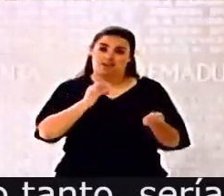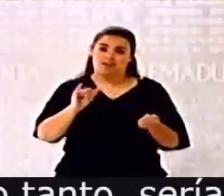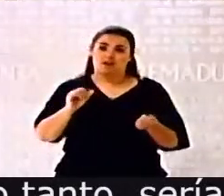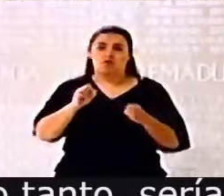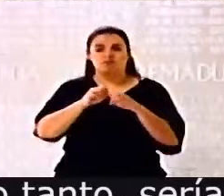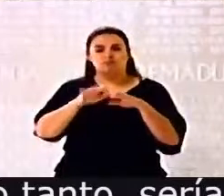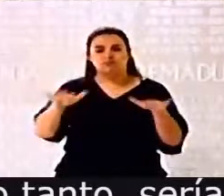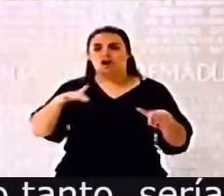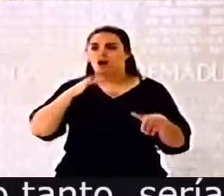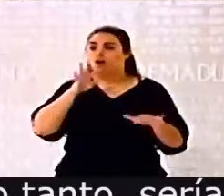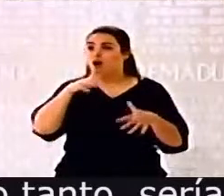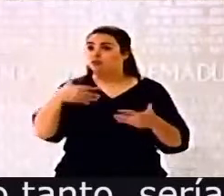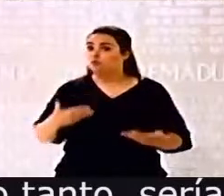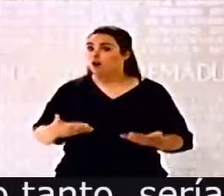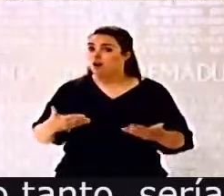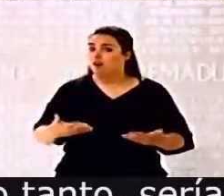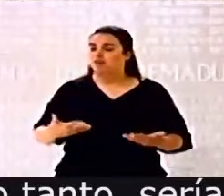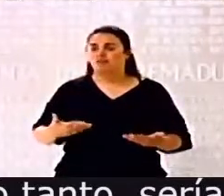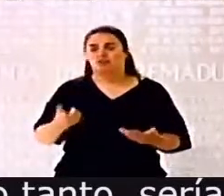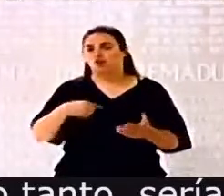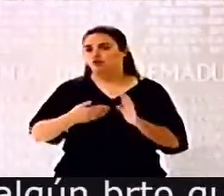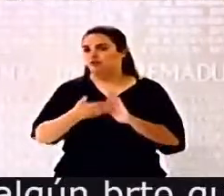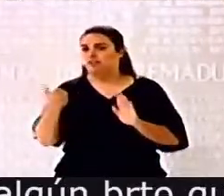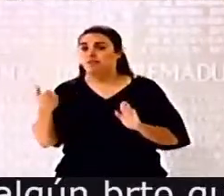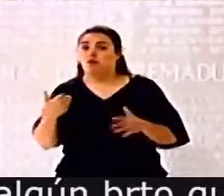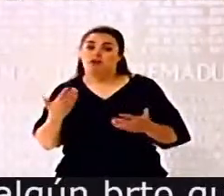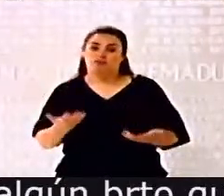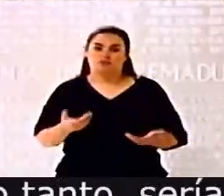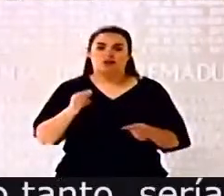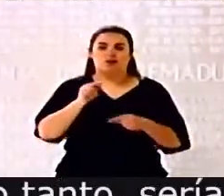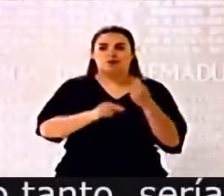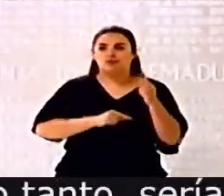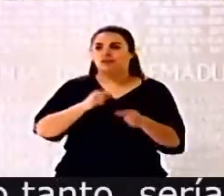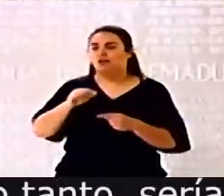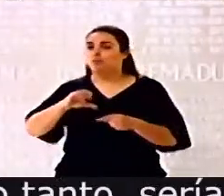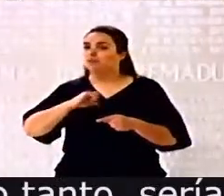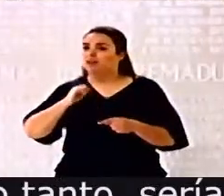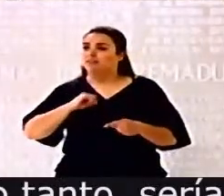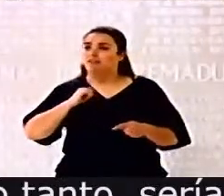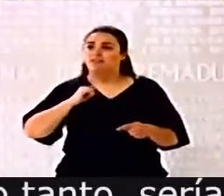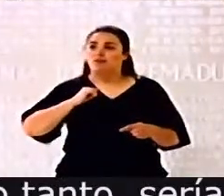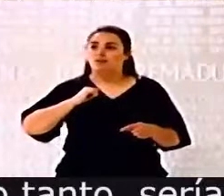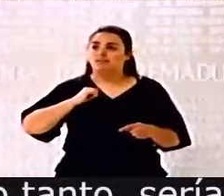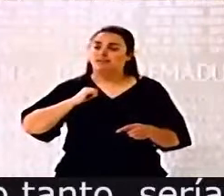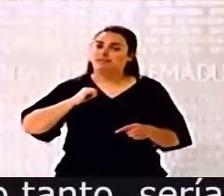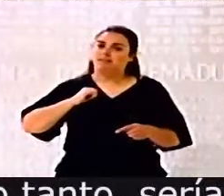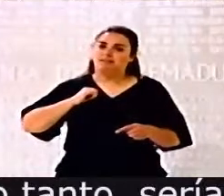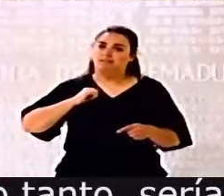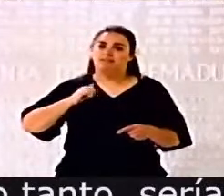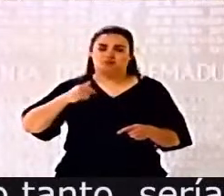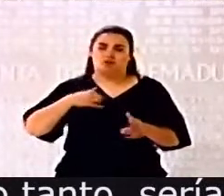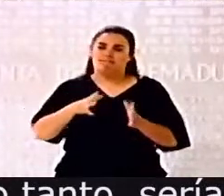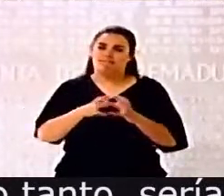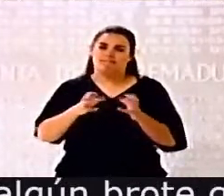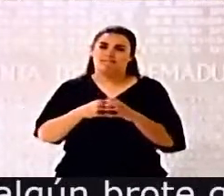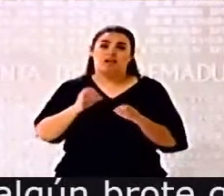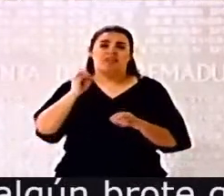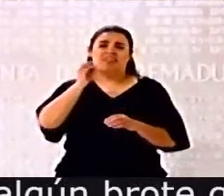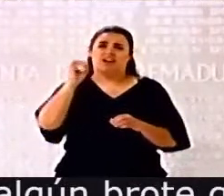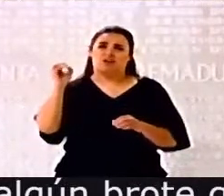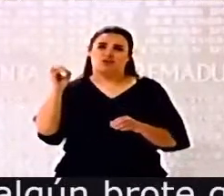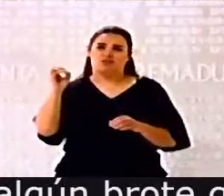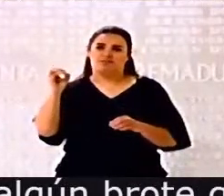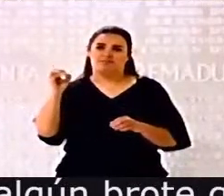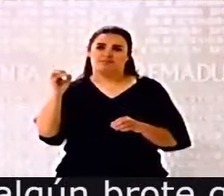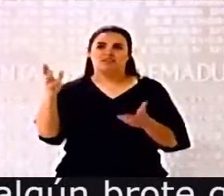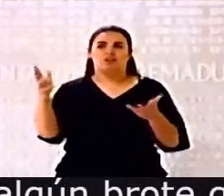que nosotros en este momento descartamos, ¿no? Con lo cual, los contagios y las hospitalizaciones, yo estoy deseando que sean cero y